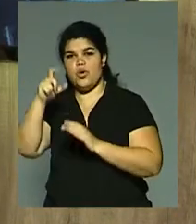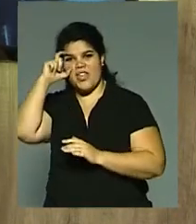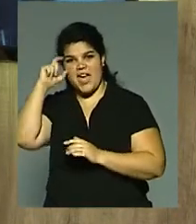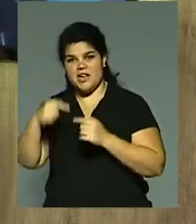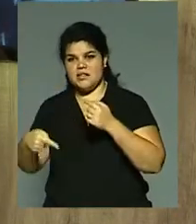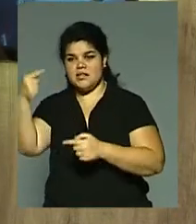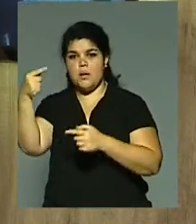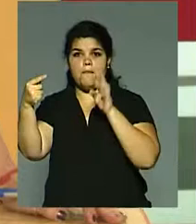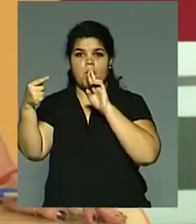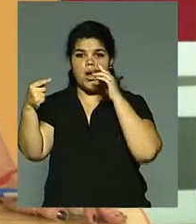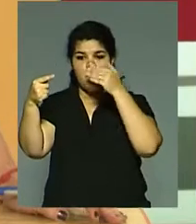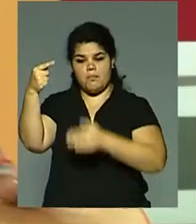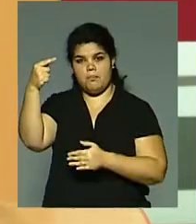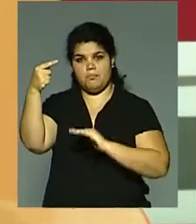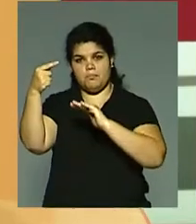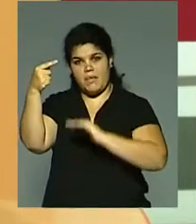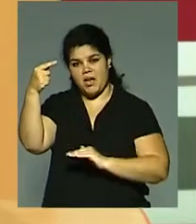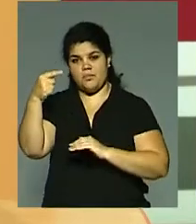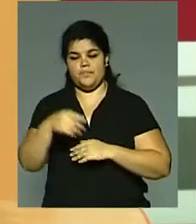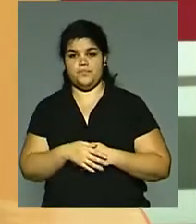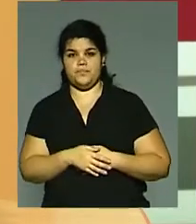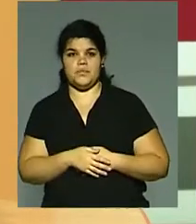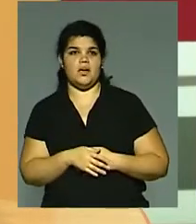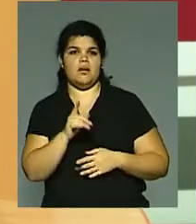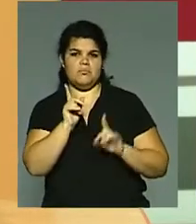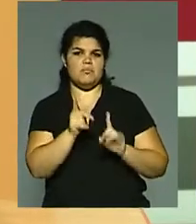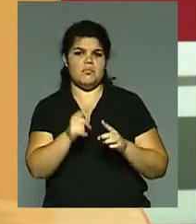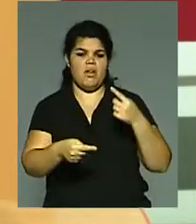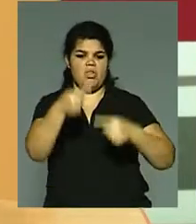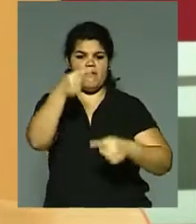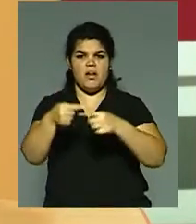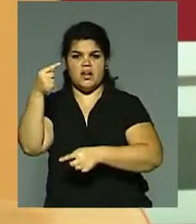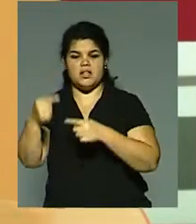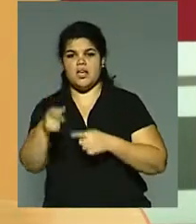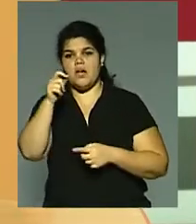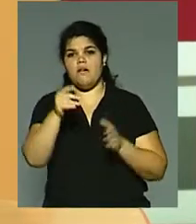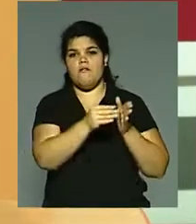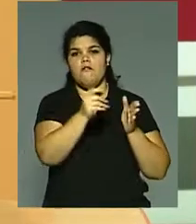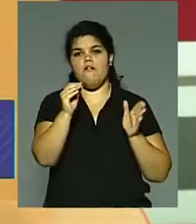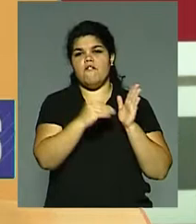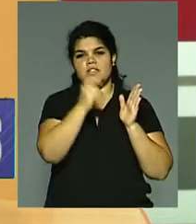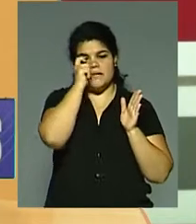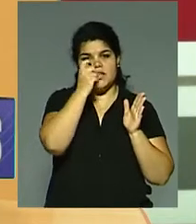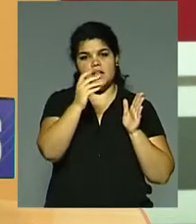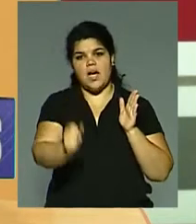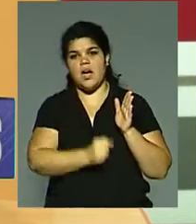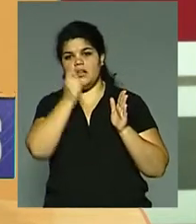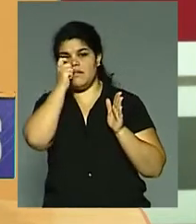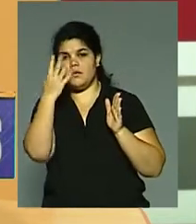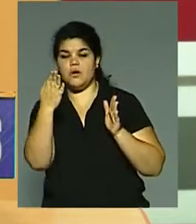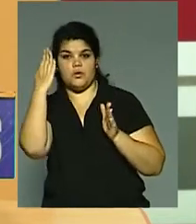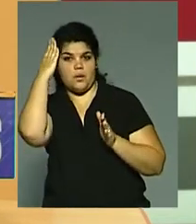Anabel Fernández Agasti. Es bastante, ¿no? Digo, hablando de diferencias en lo que es esta encuesta del 20 al 24 de marzo. Ahora la pregunta es, en las últimas